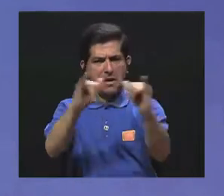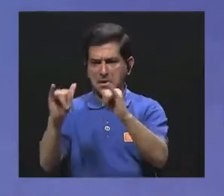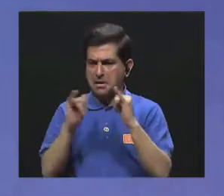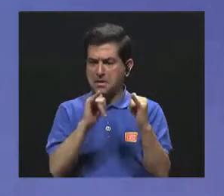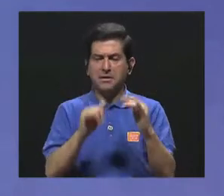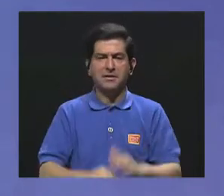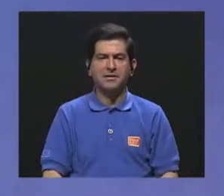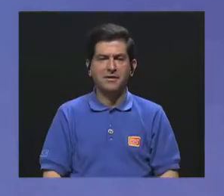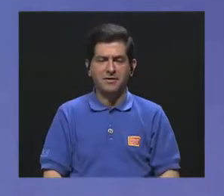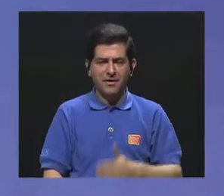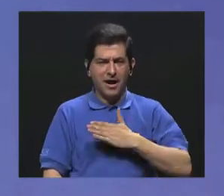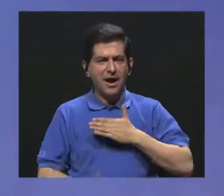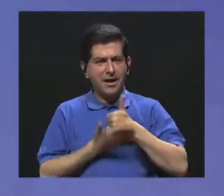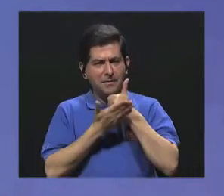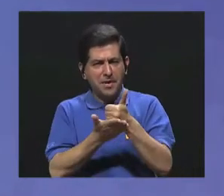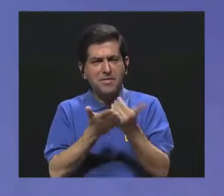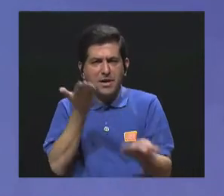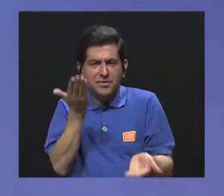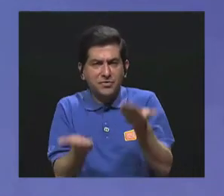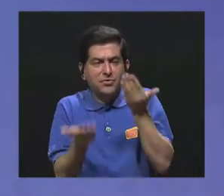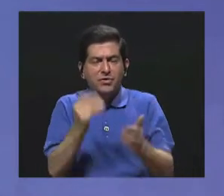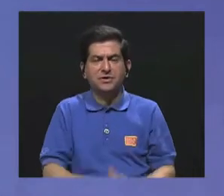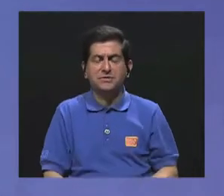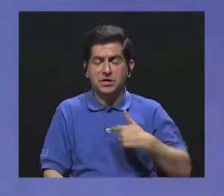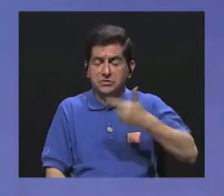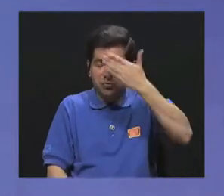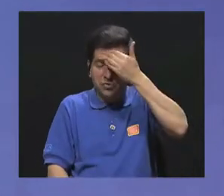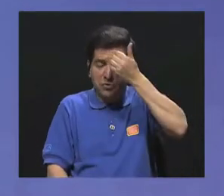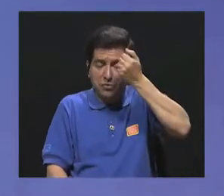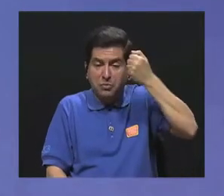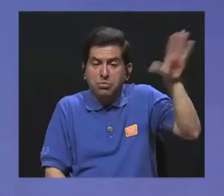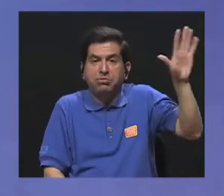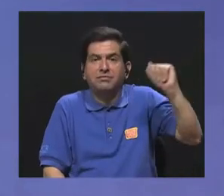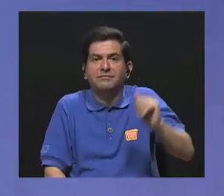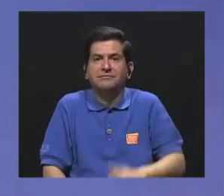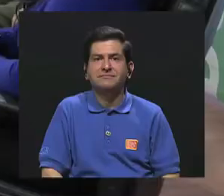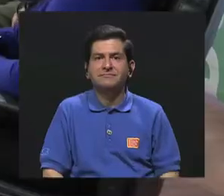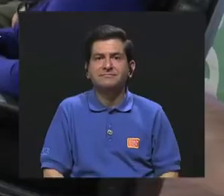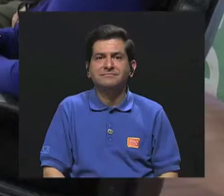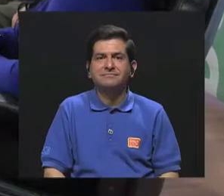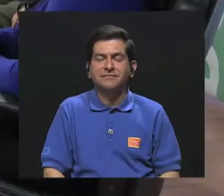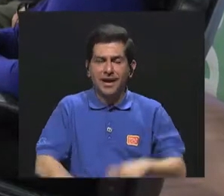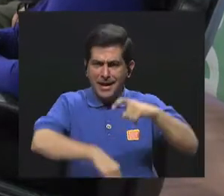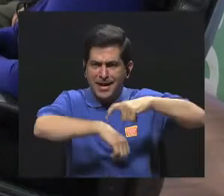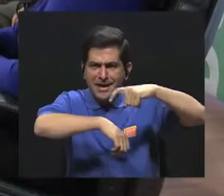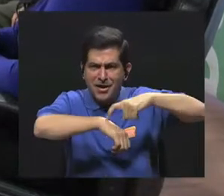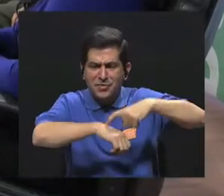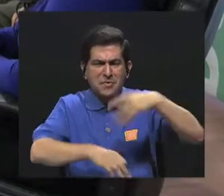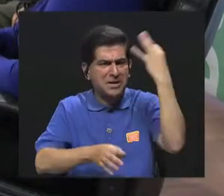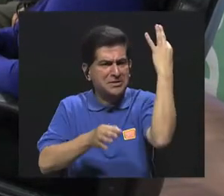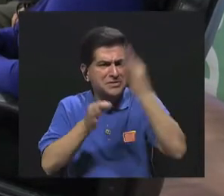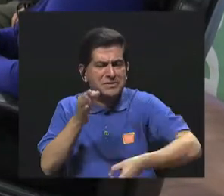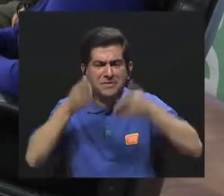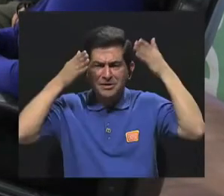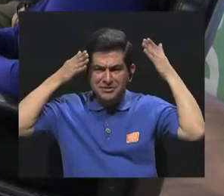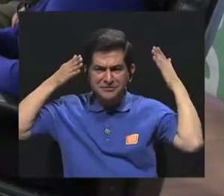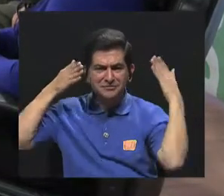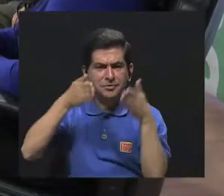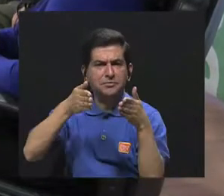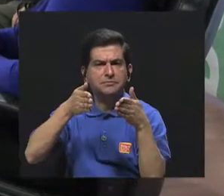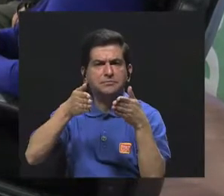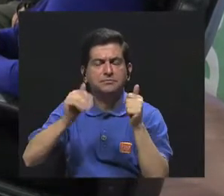mismos. Entonces yo creo que lo que más me ayudó es como que quizás se me olvidó, o sea, se me olvidó lo, y en un momento simplemente me